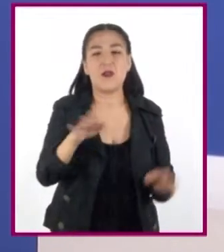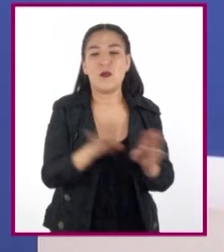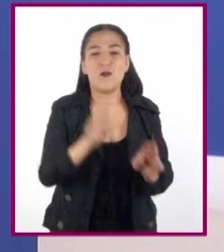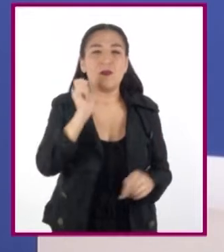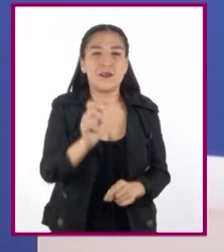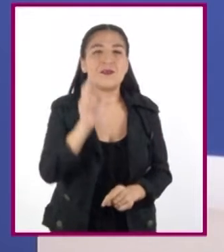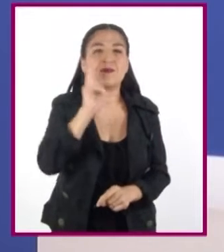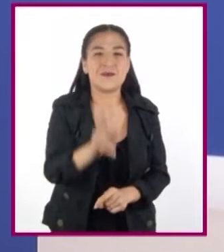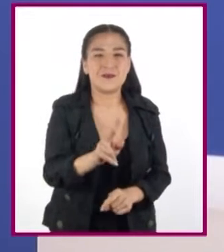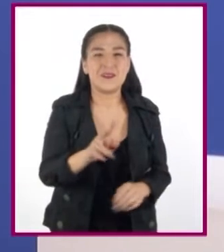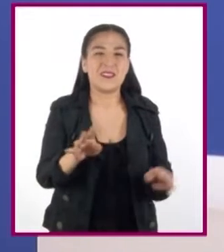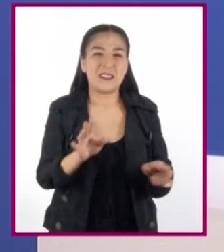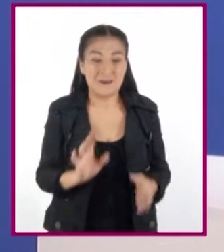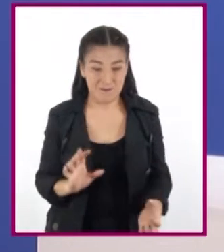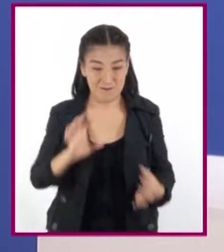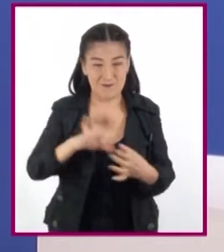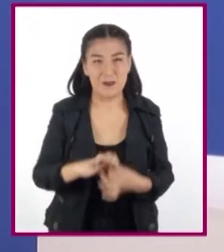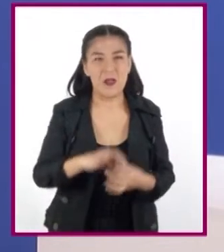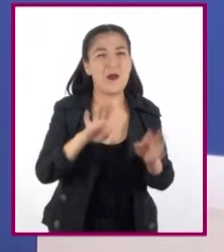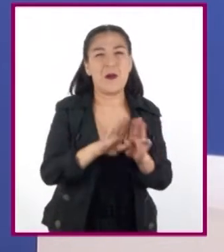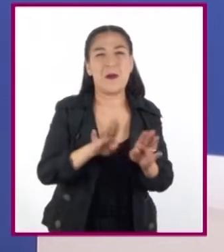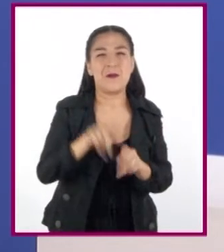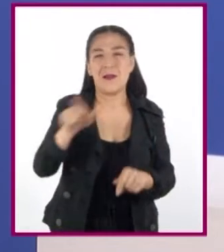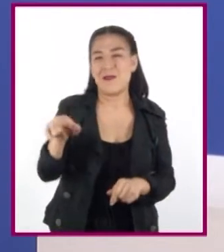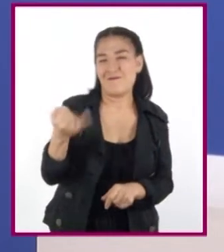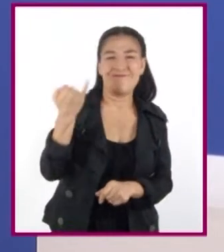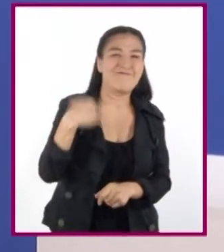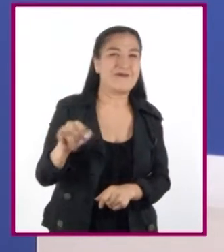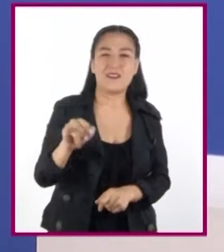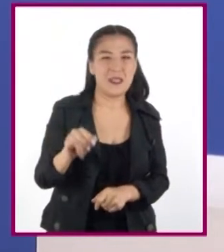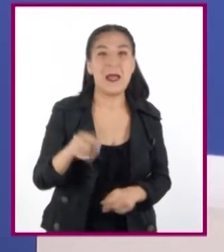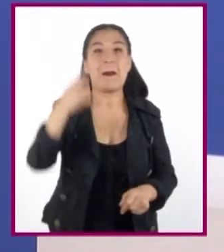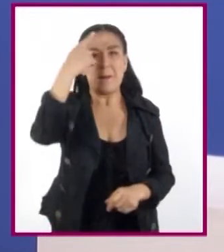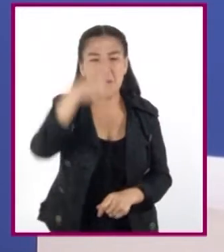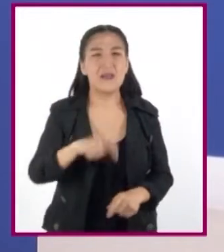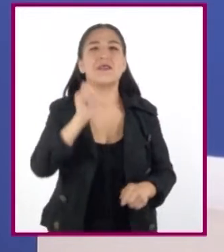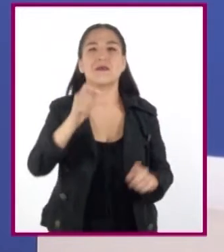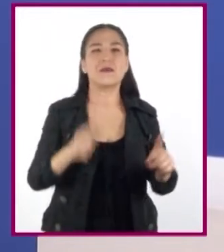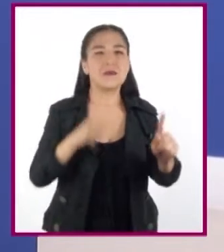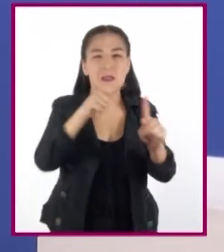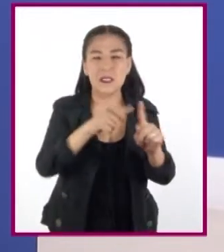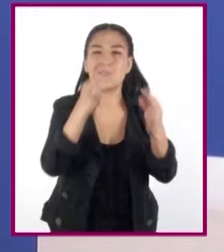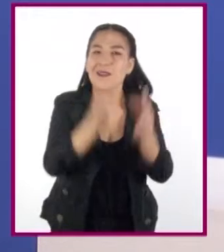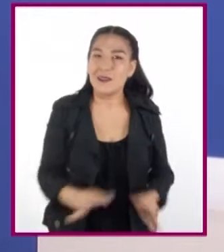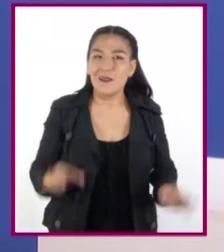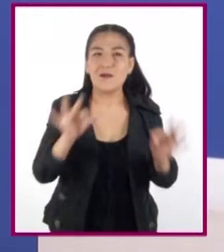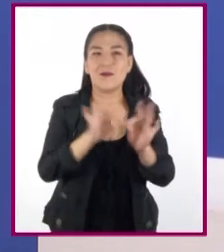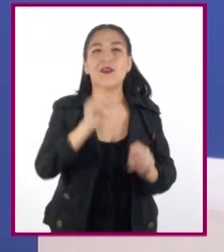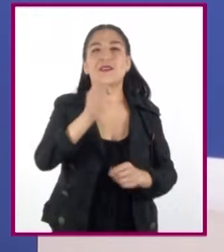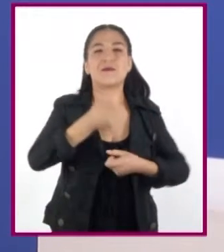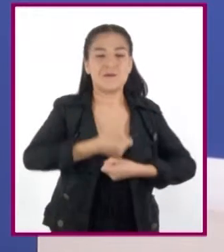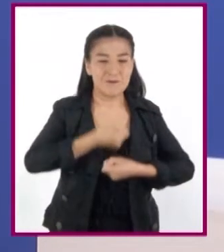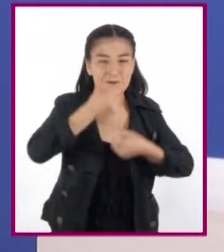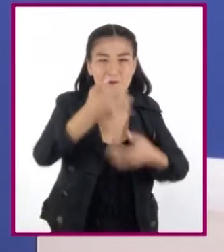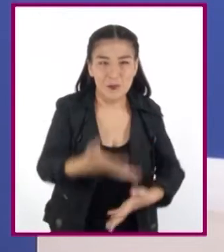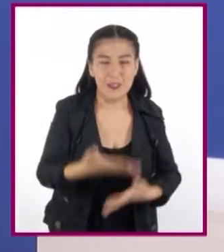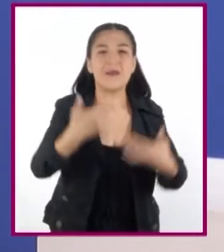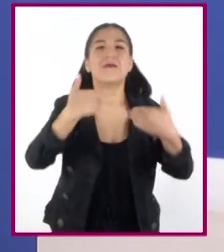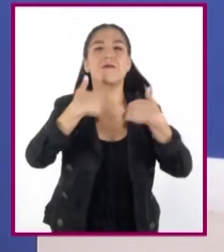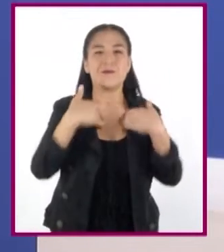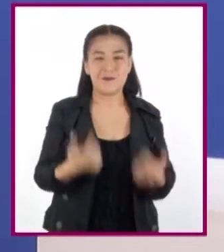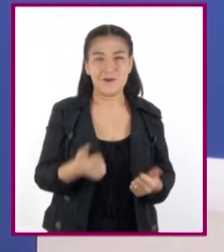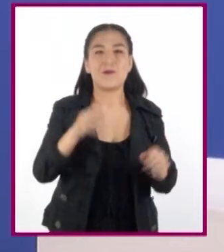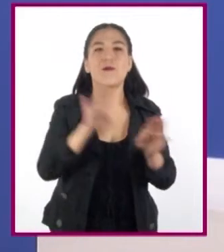de verse y asociarse con lo irracional para centrarse en la importancia de expresarlos, comprenderlos